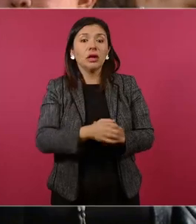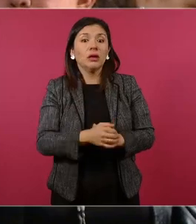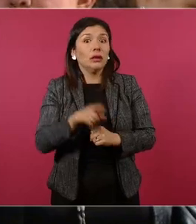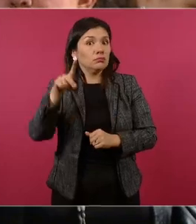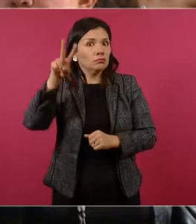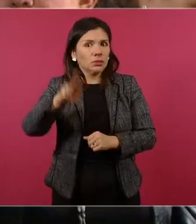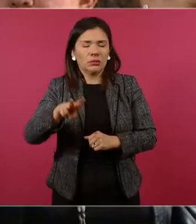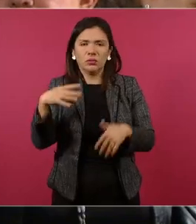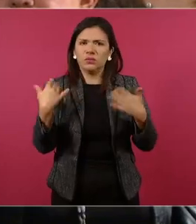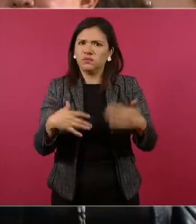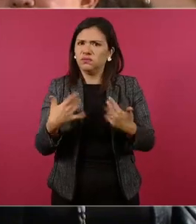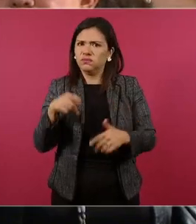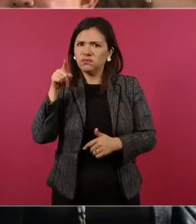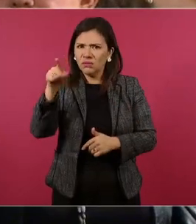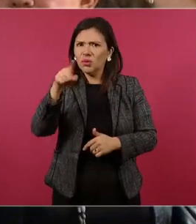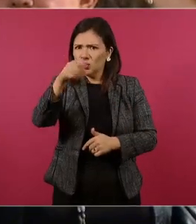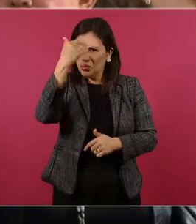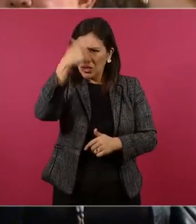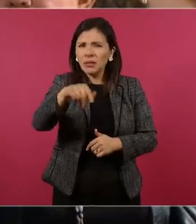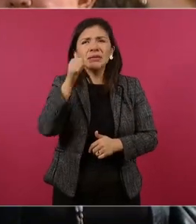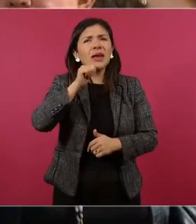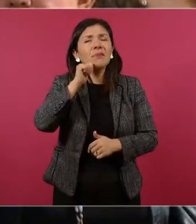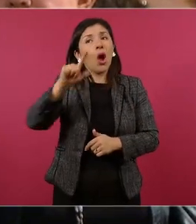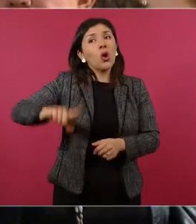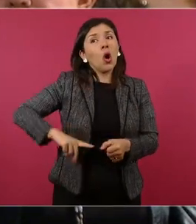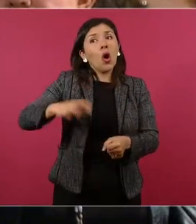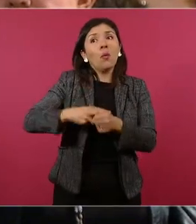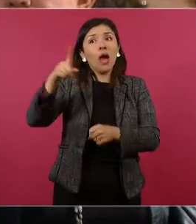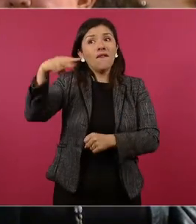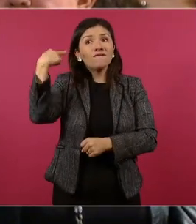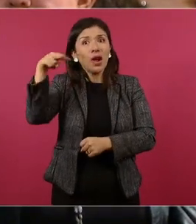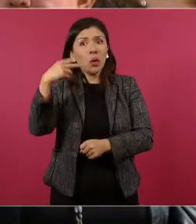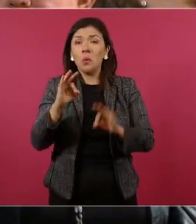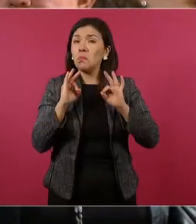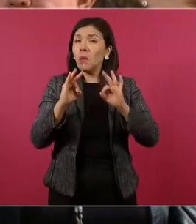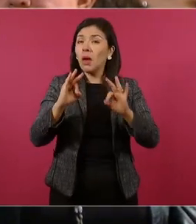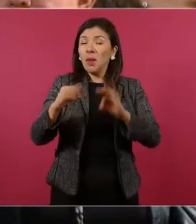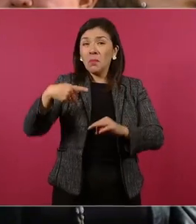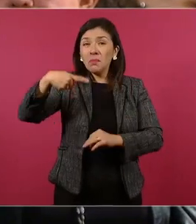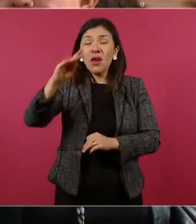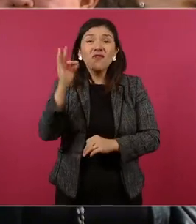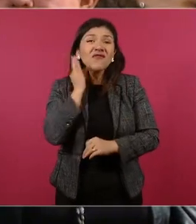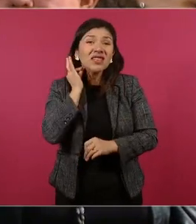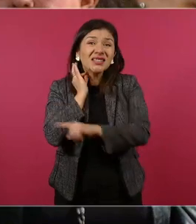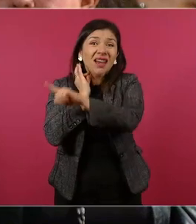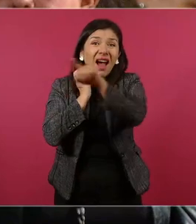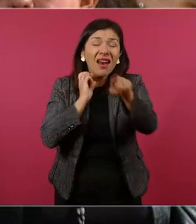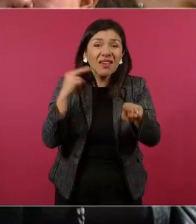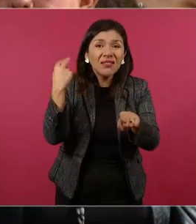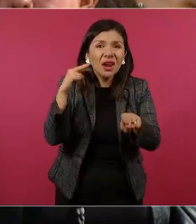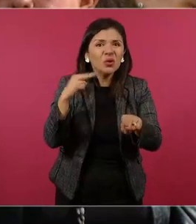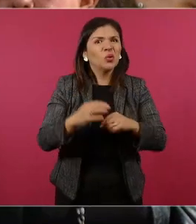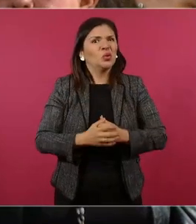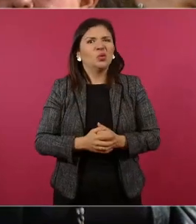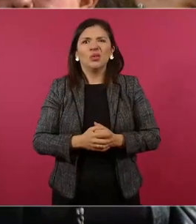verdad presidente usted los Alaba mucho a los gobernadores pero la fiscalía de Veracruz es